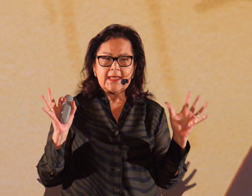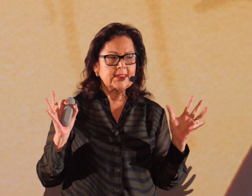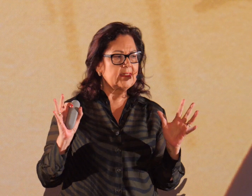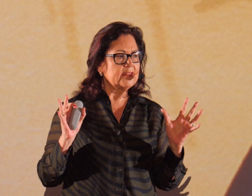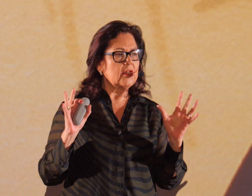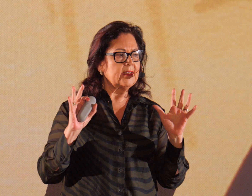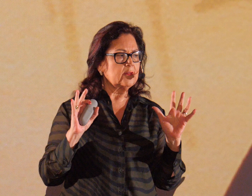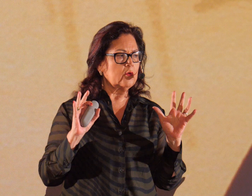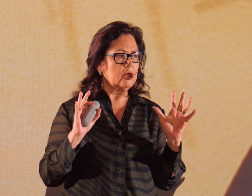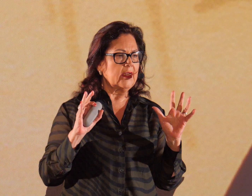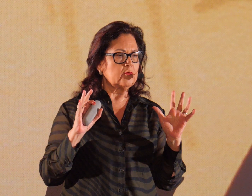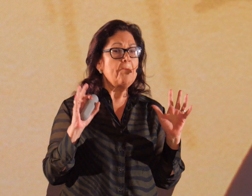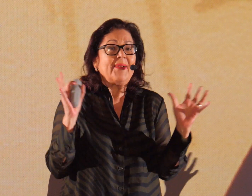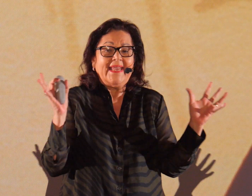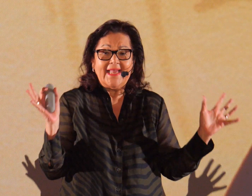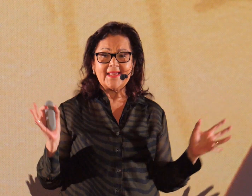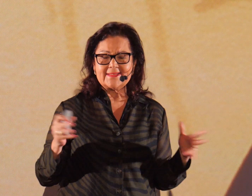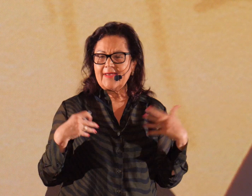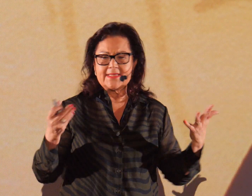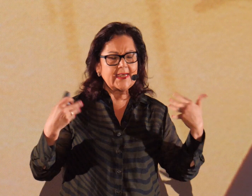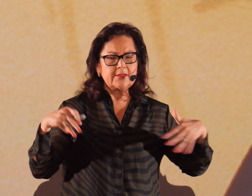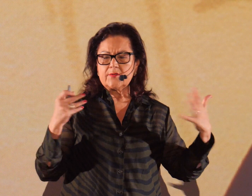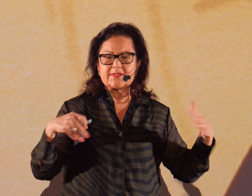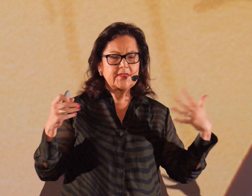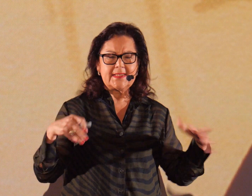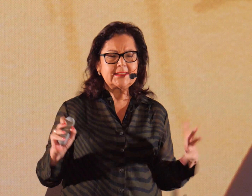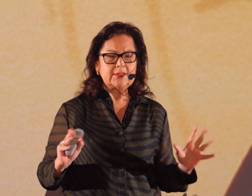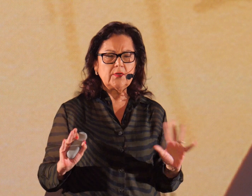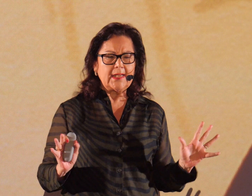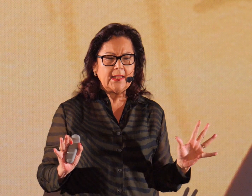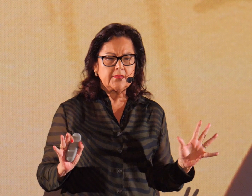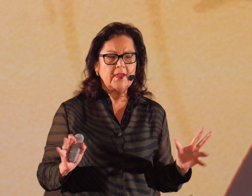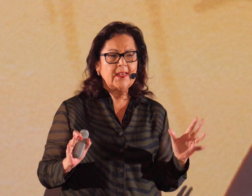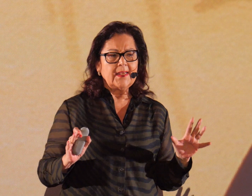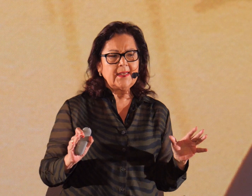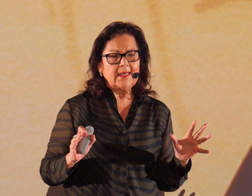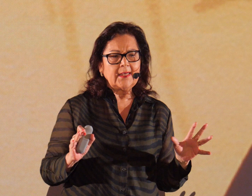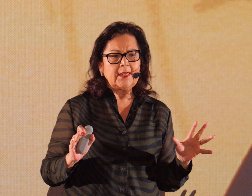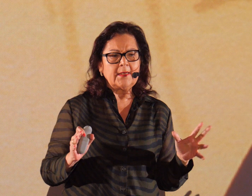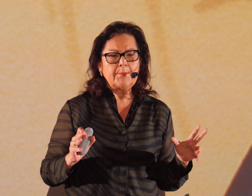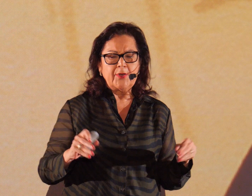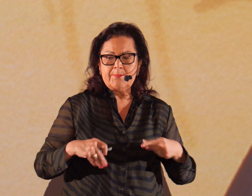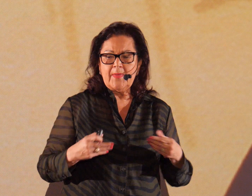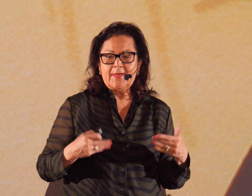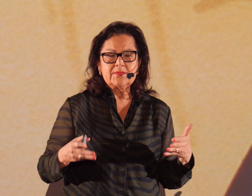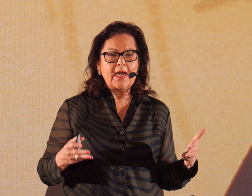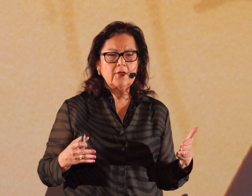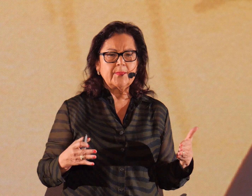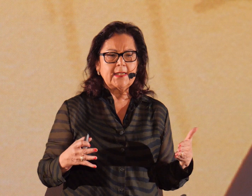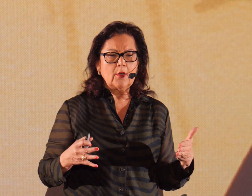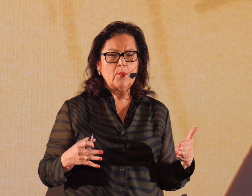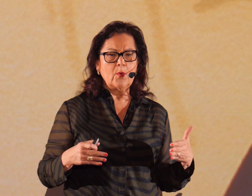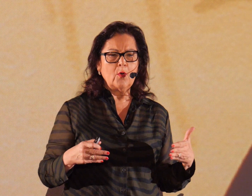las las complejidades que van llegando a nuestras vidas los lados y que podamos más